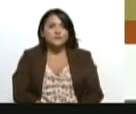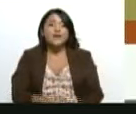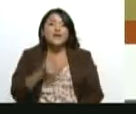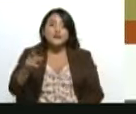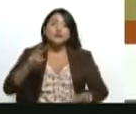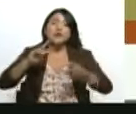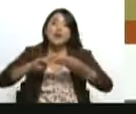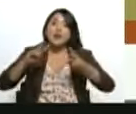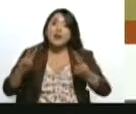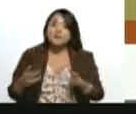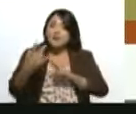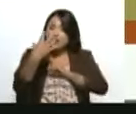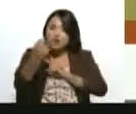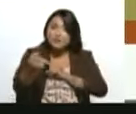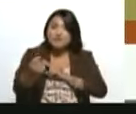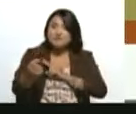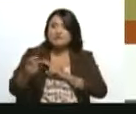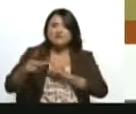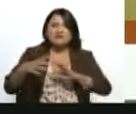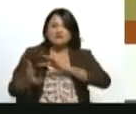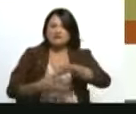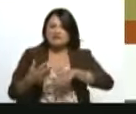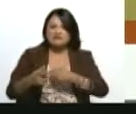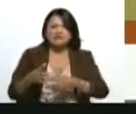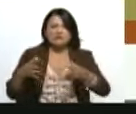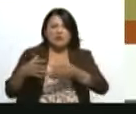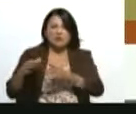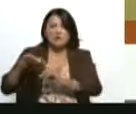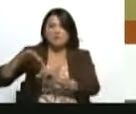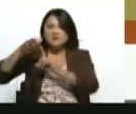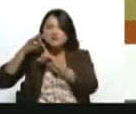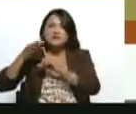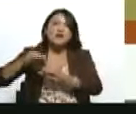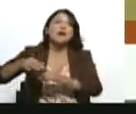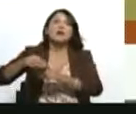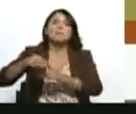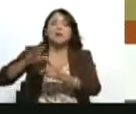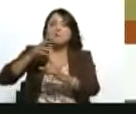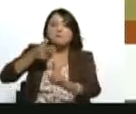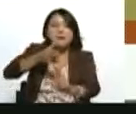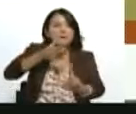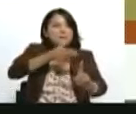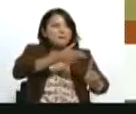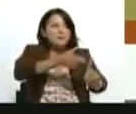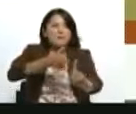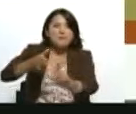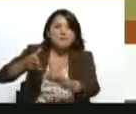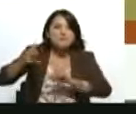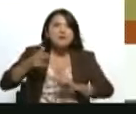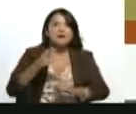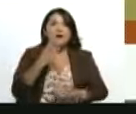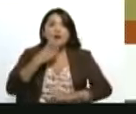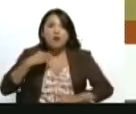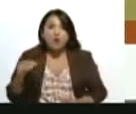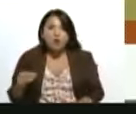paz que ellos entendían. Y crearon comandos especiales en los órganos de seguridad para asesinar sobre todo a los